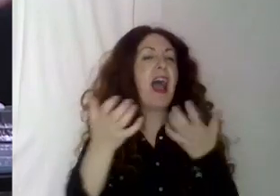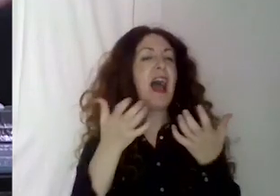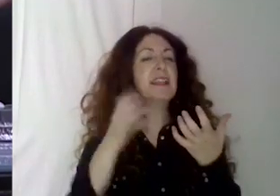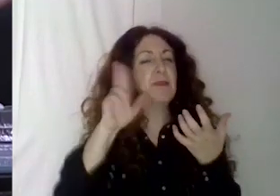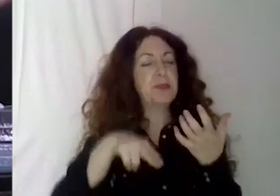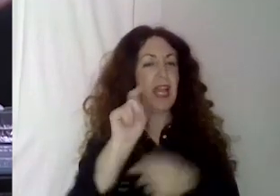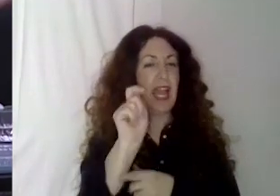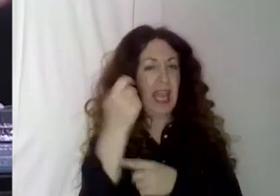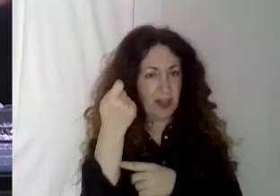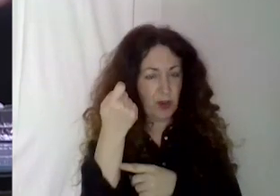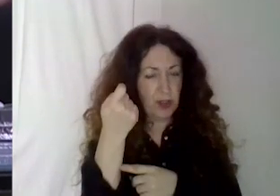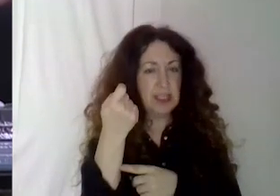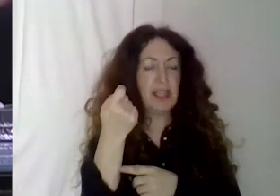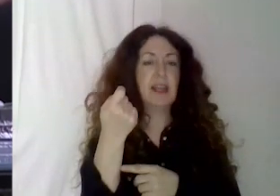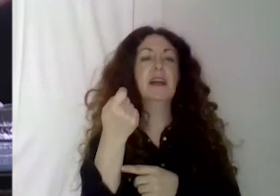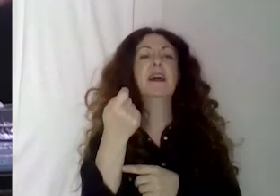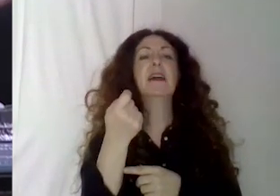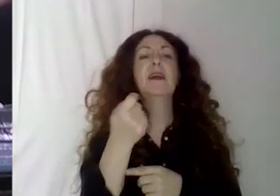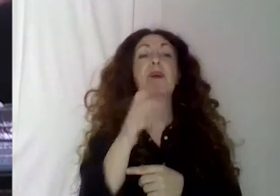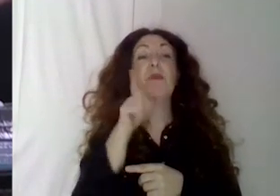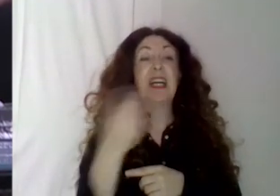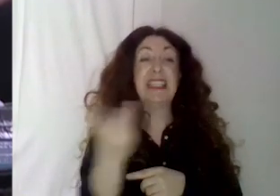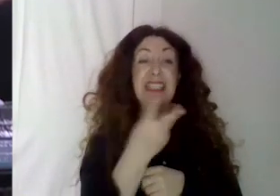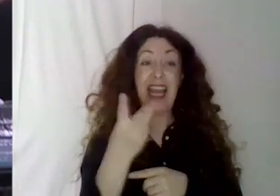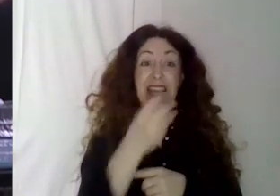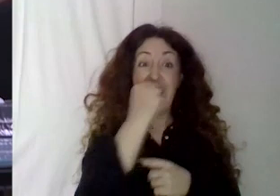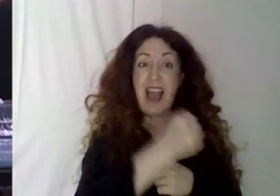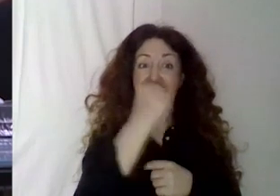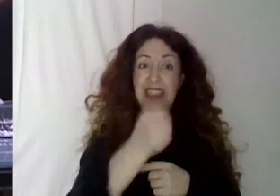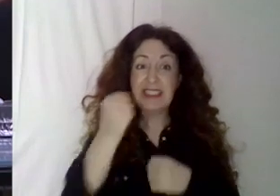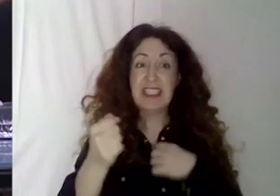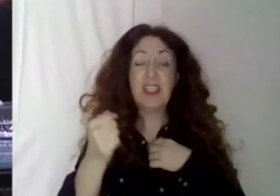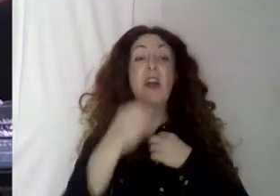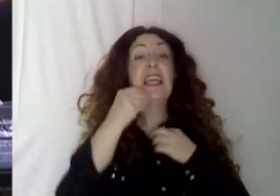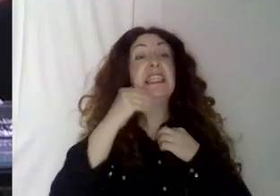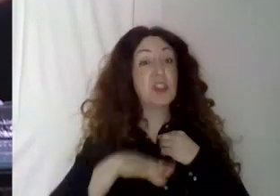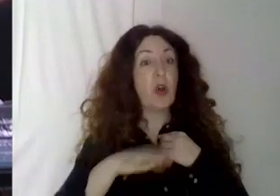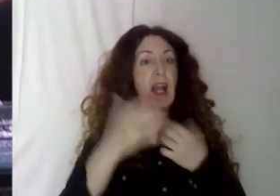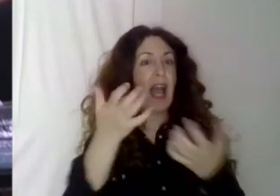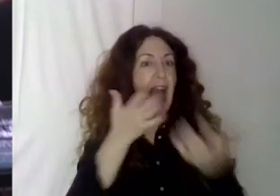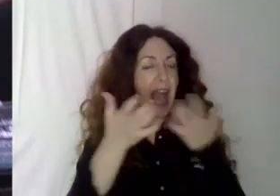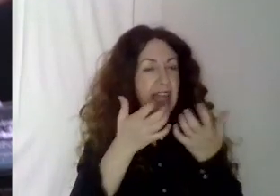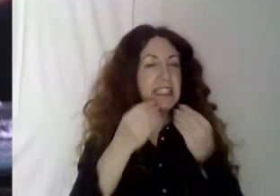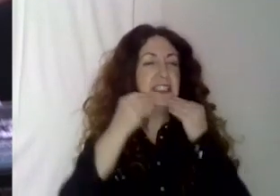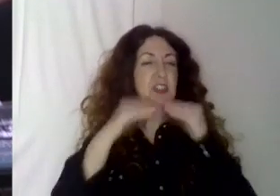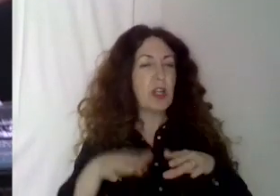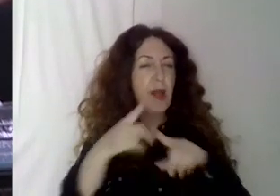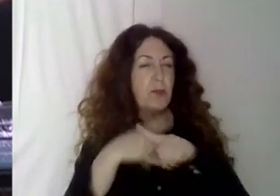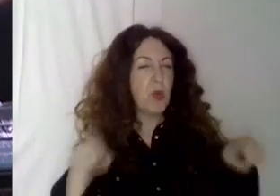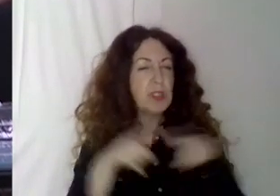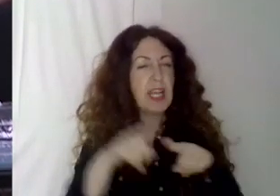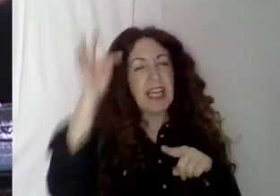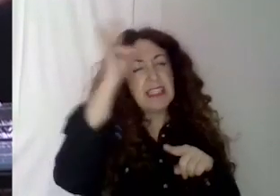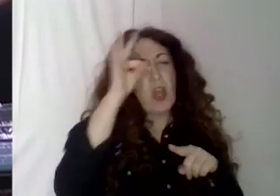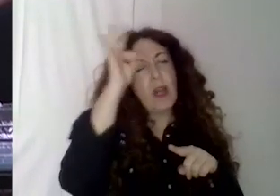asesinos, historiadores del arte, historiadores de la música, se enfrentan con una teoría del arte irónica, irónica y heroica. Entonces, en el